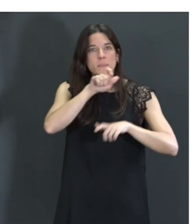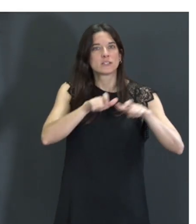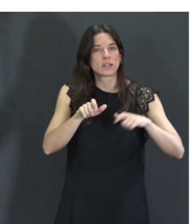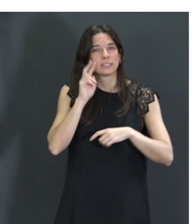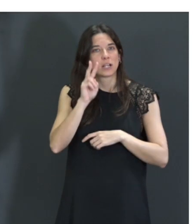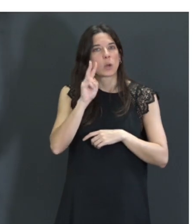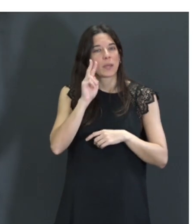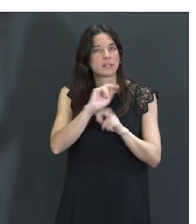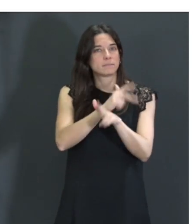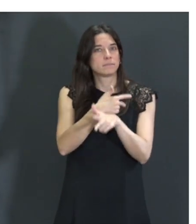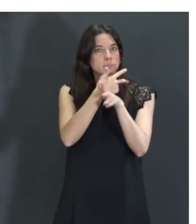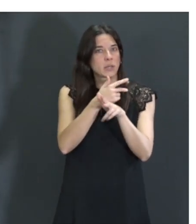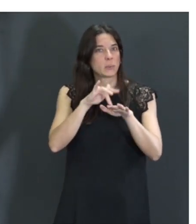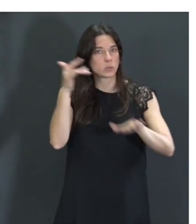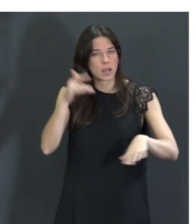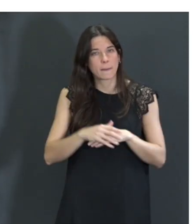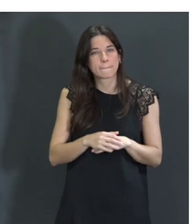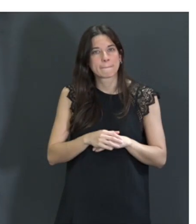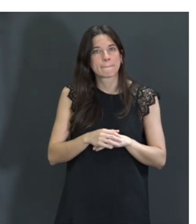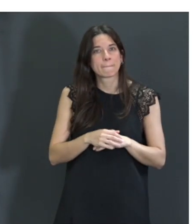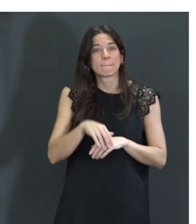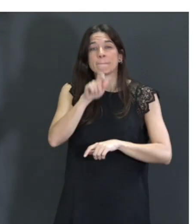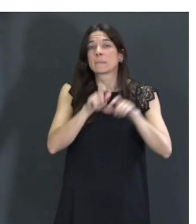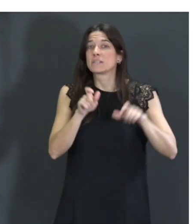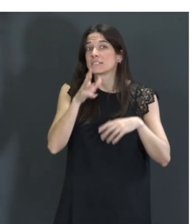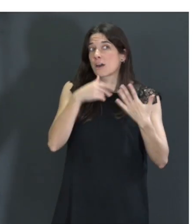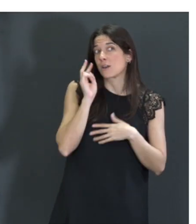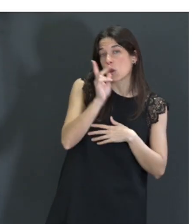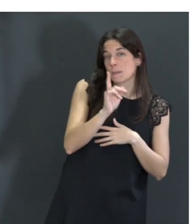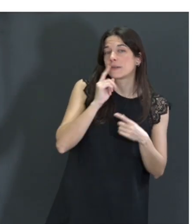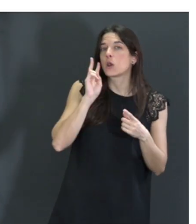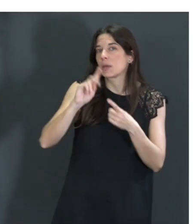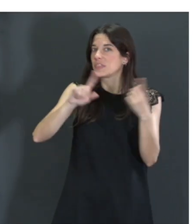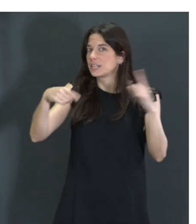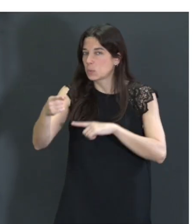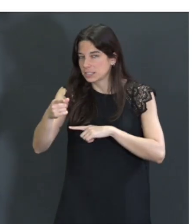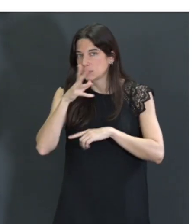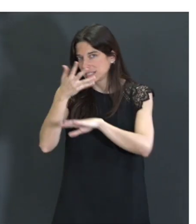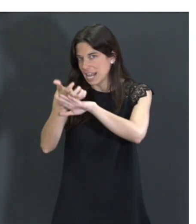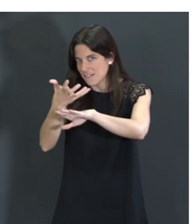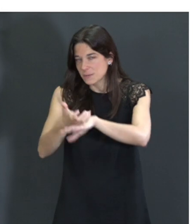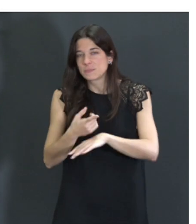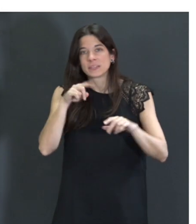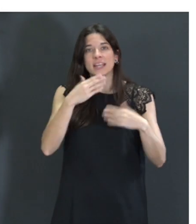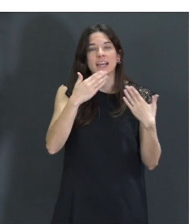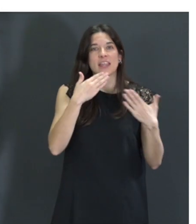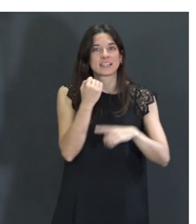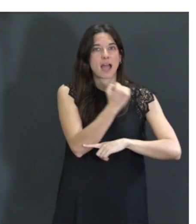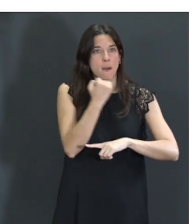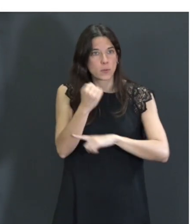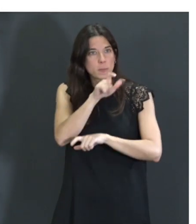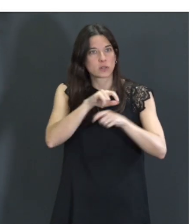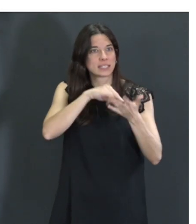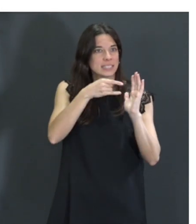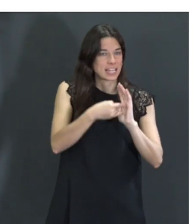siguiendo en virtual, a quienes lo seguirán en diferido. Gracias a los apoyos de los técnicos